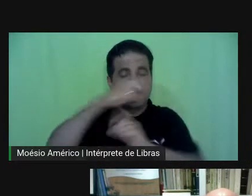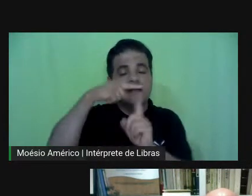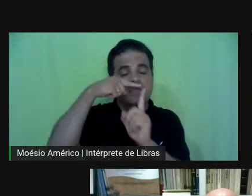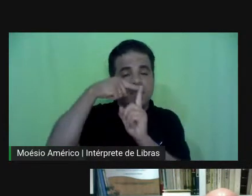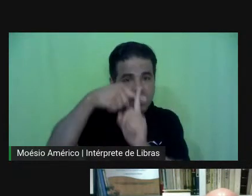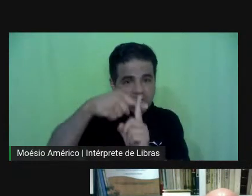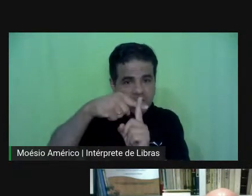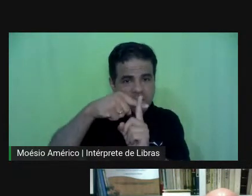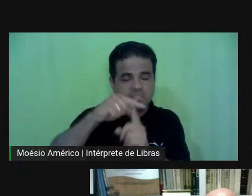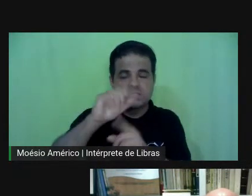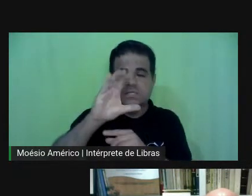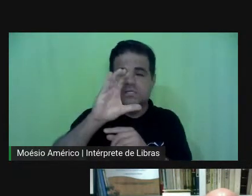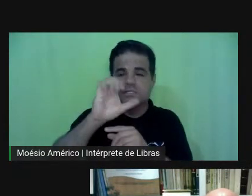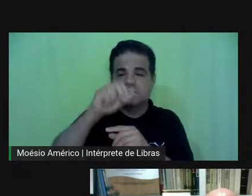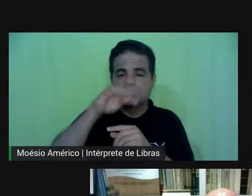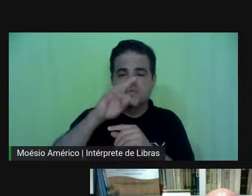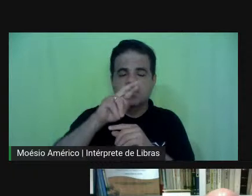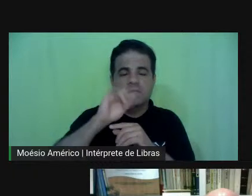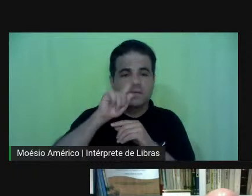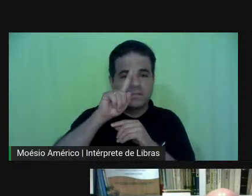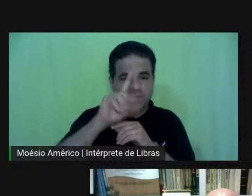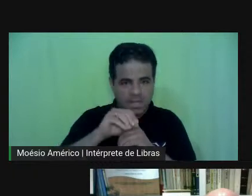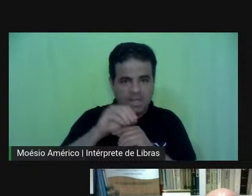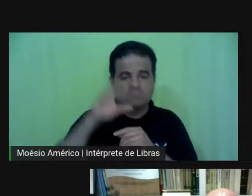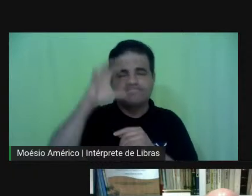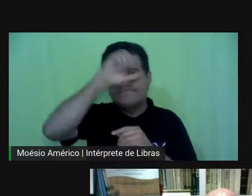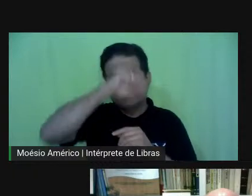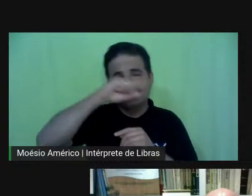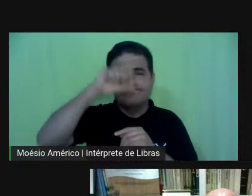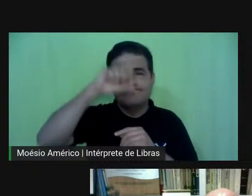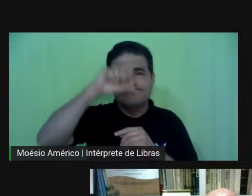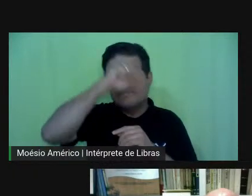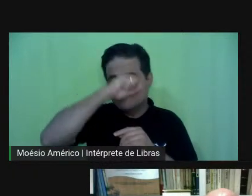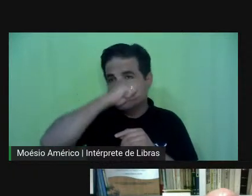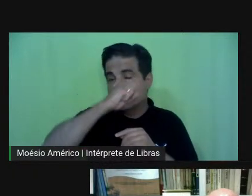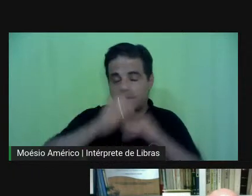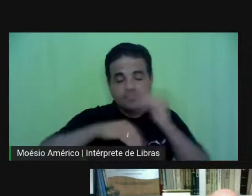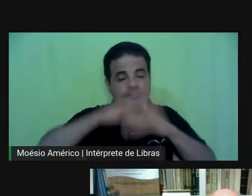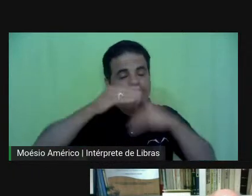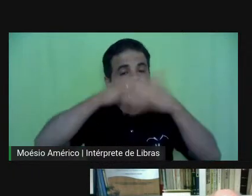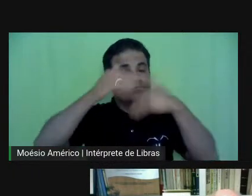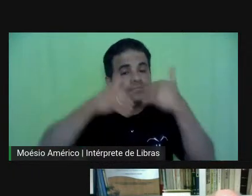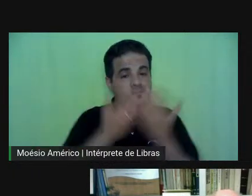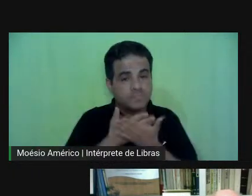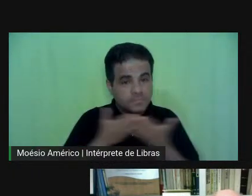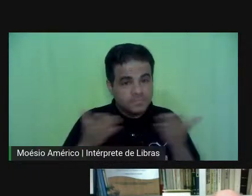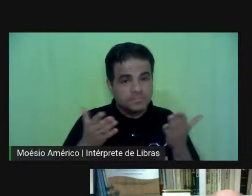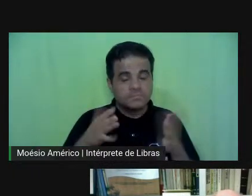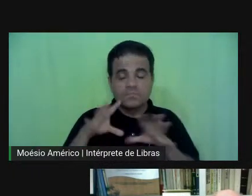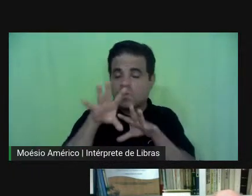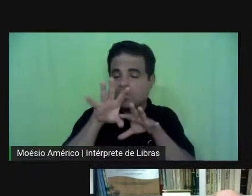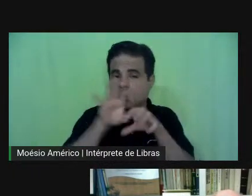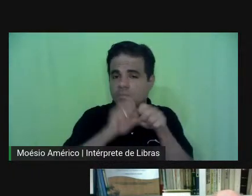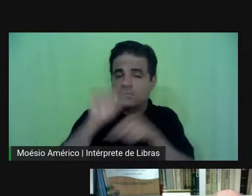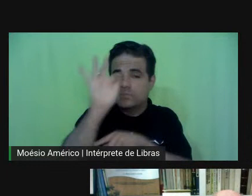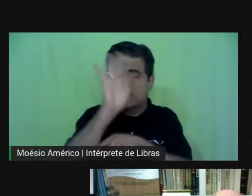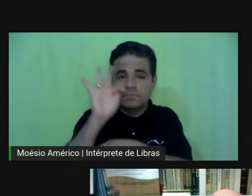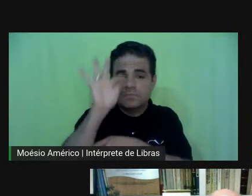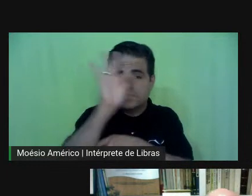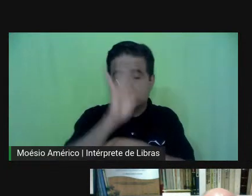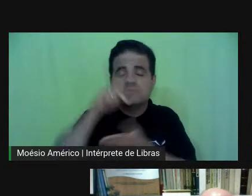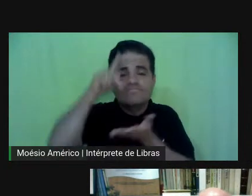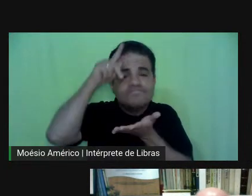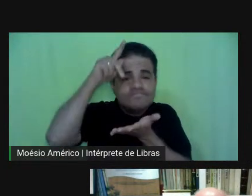centrado y aprendiendo por sí mismo una formalidad de realidad de